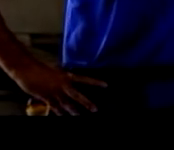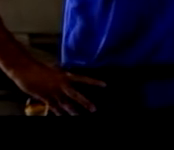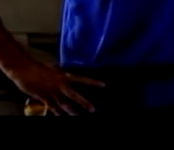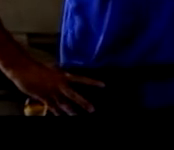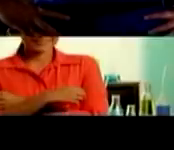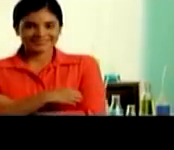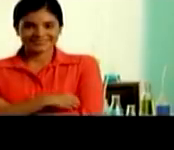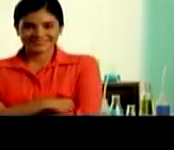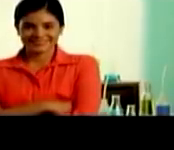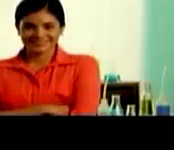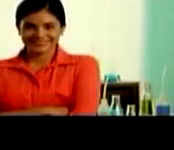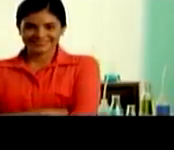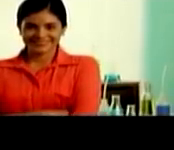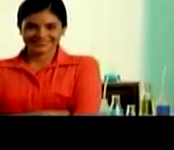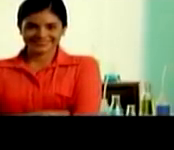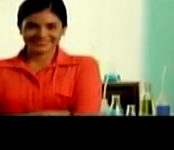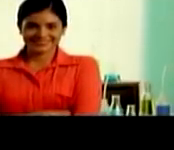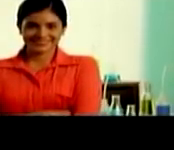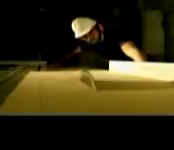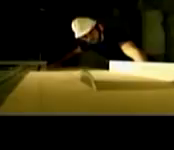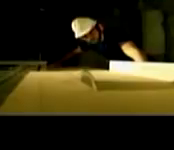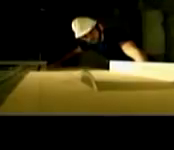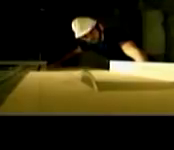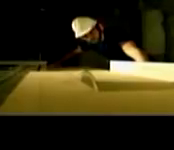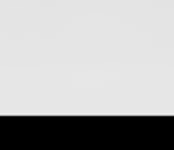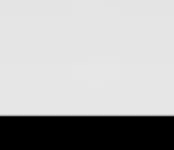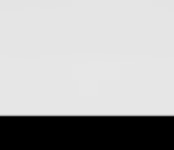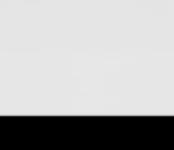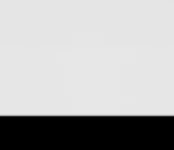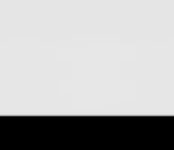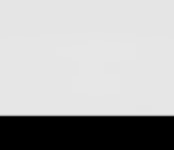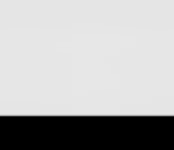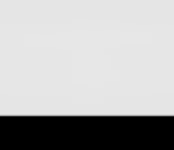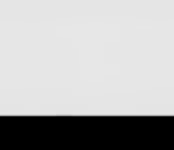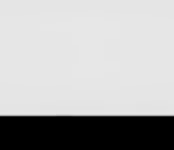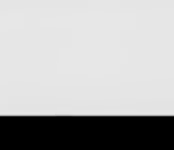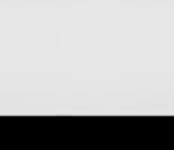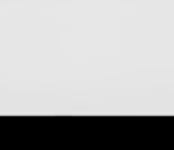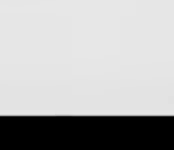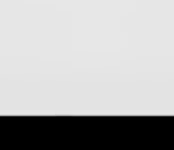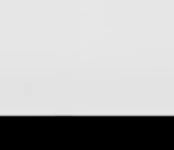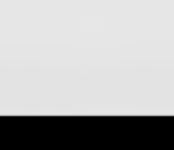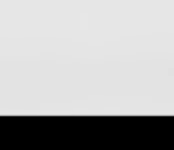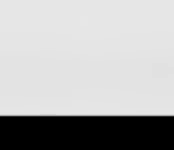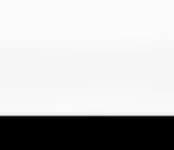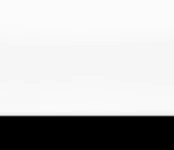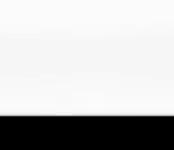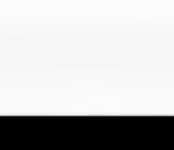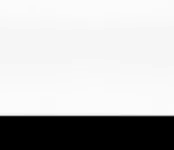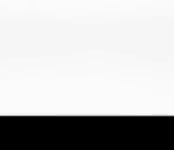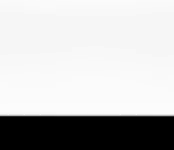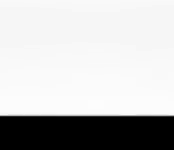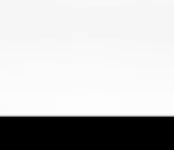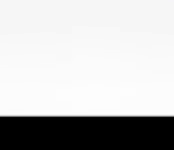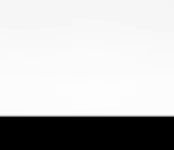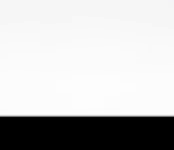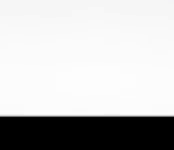Emprendedor Pacífico, un financiamiento para impulsar tu emprendimiento en marcha. Y en el mejor lugar, lo puedes hacer. Tu Banco Banco.